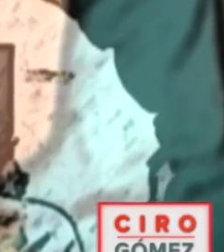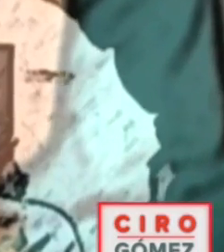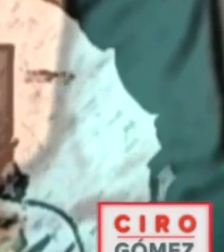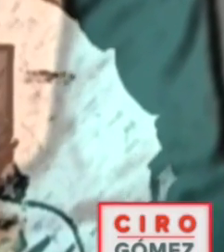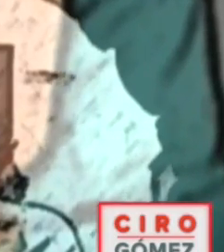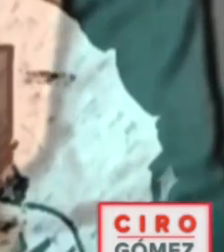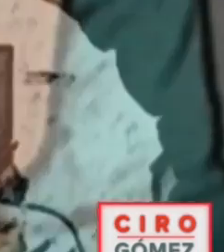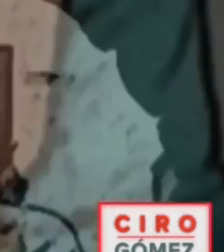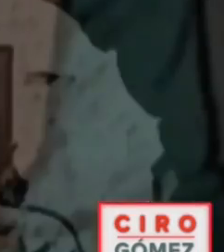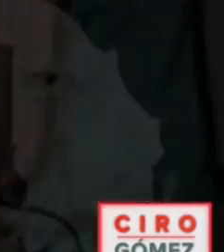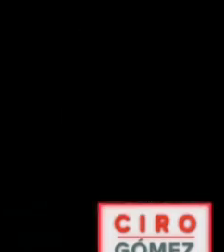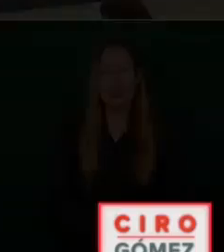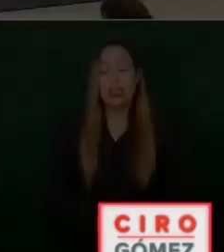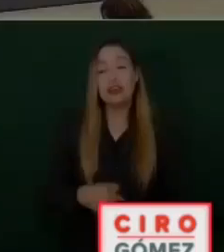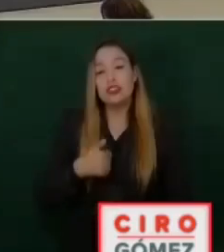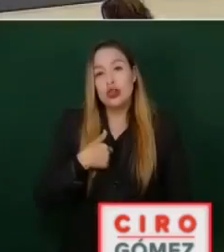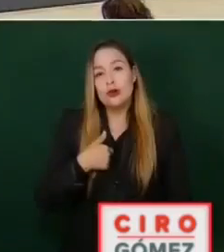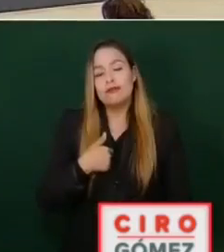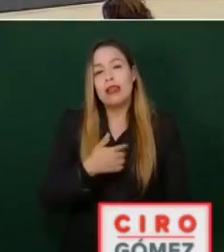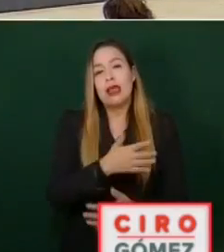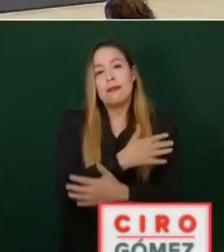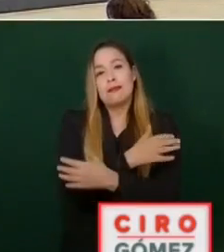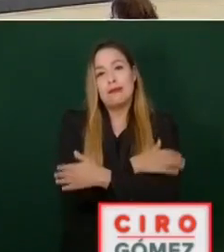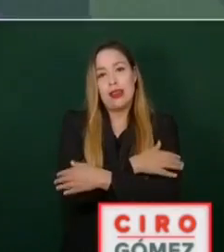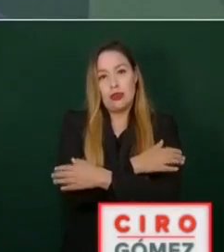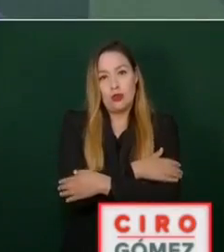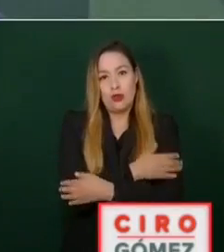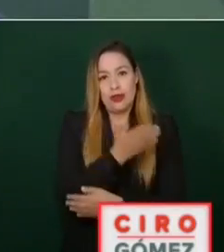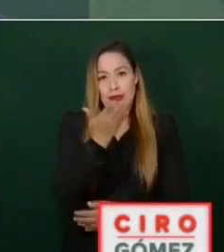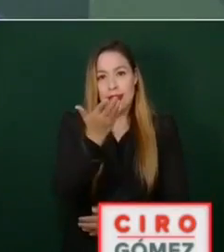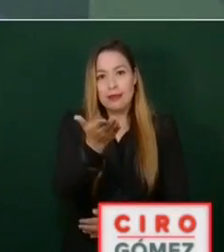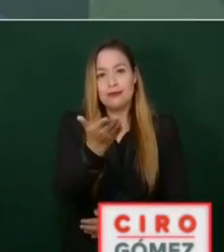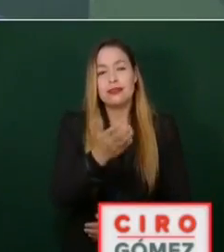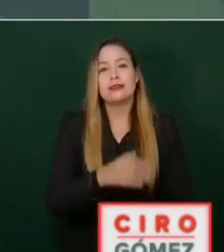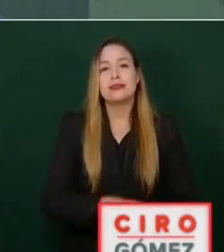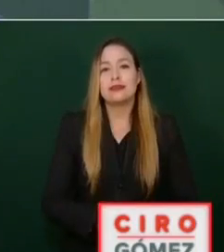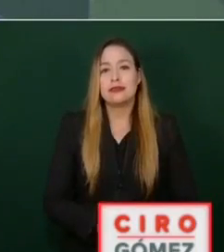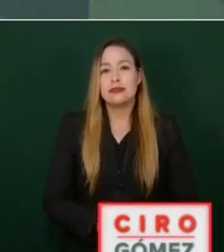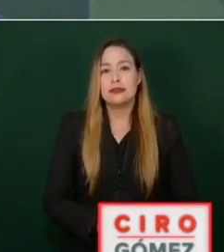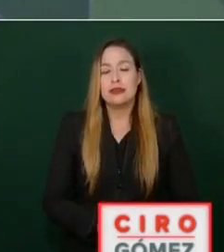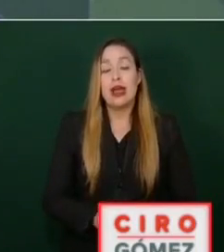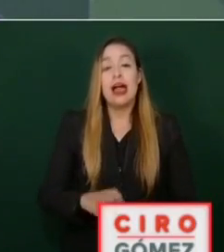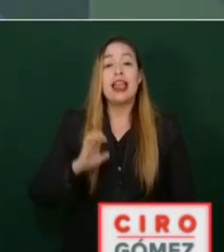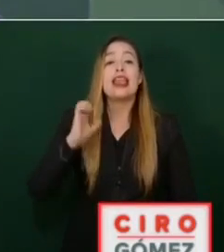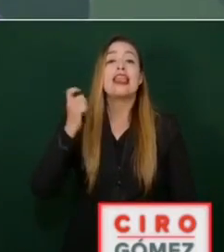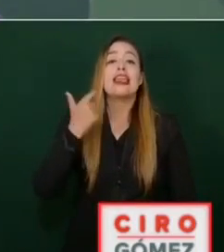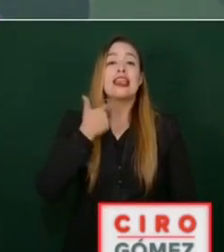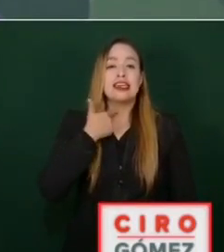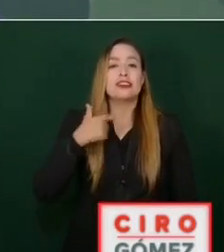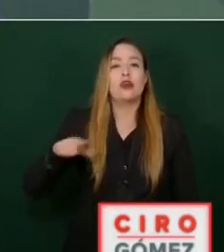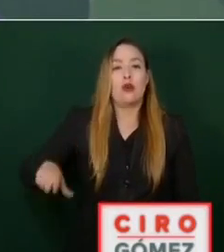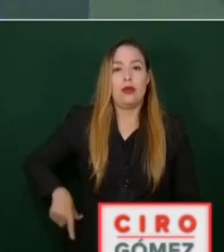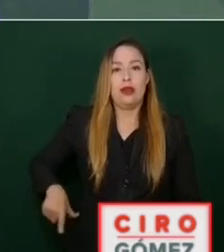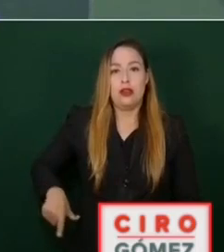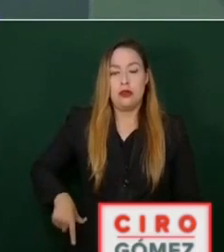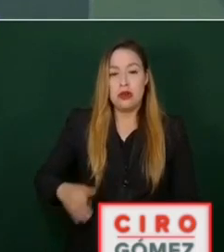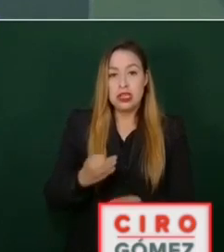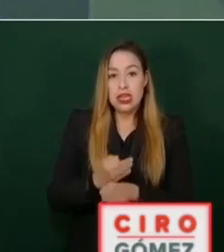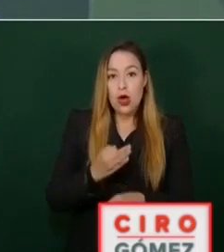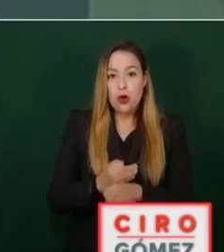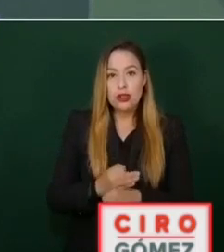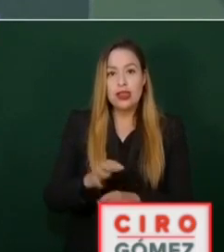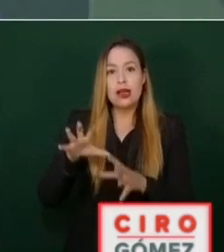lado yo le mando un abrazo al gobernador que está detenido